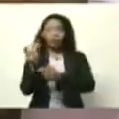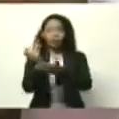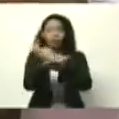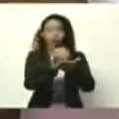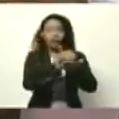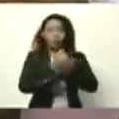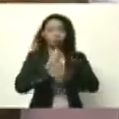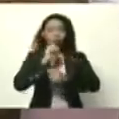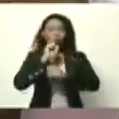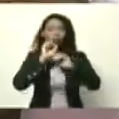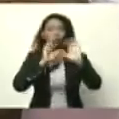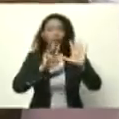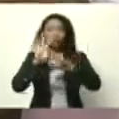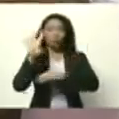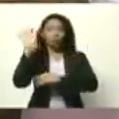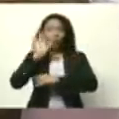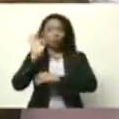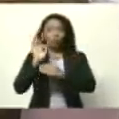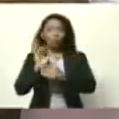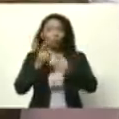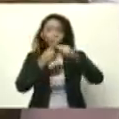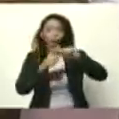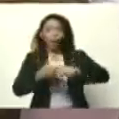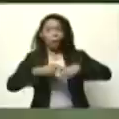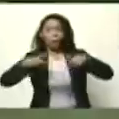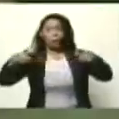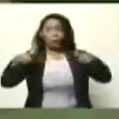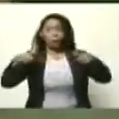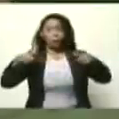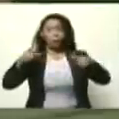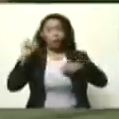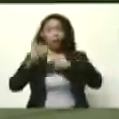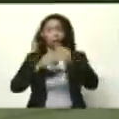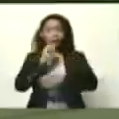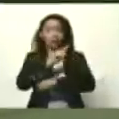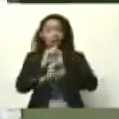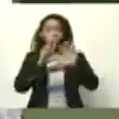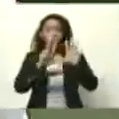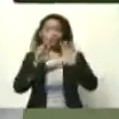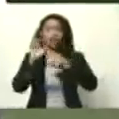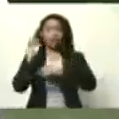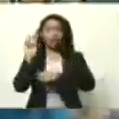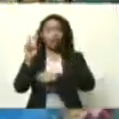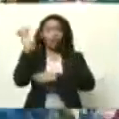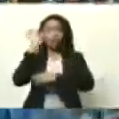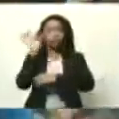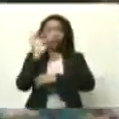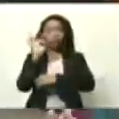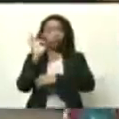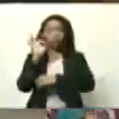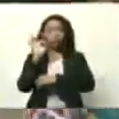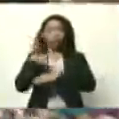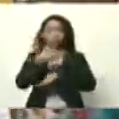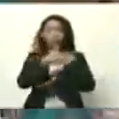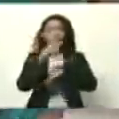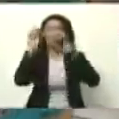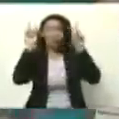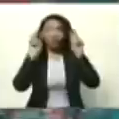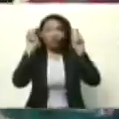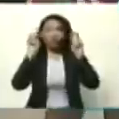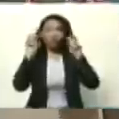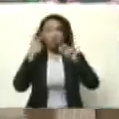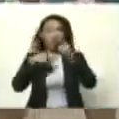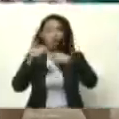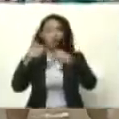de 84%. En materia de exportaciones, el incremento fue de 182%. En cuanto a los nuevos